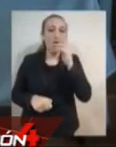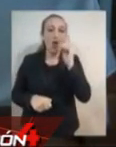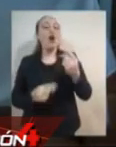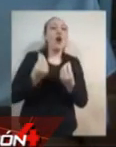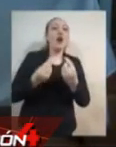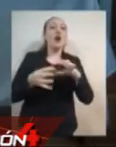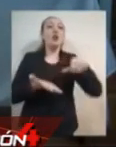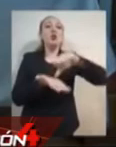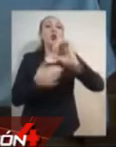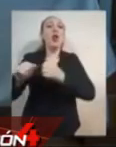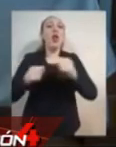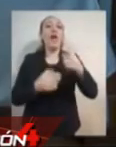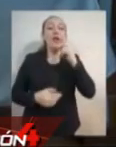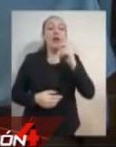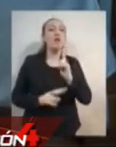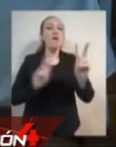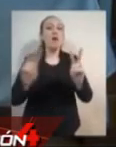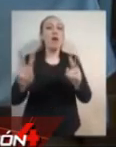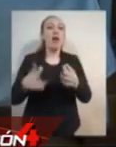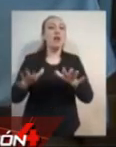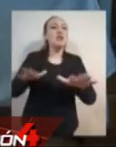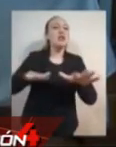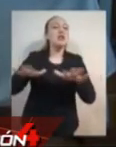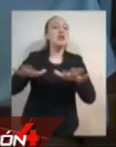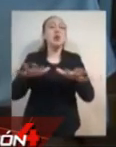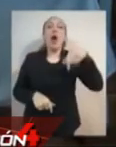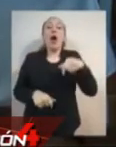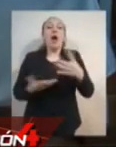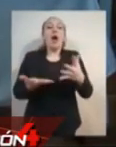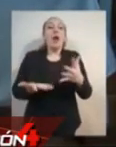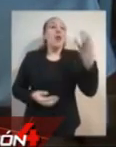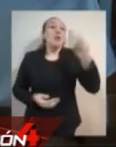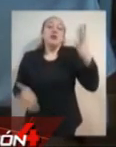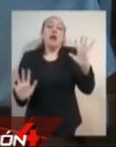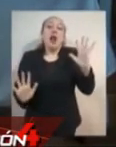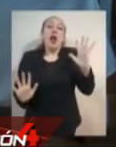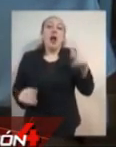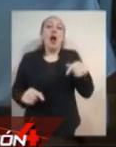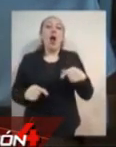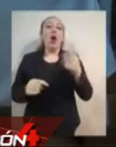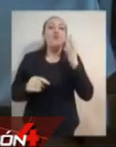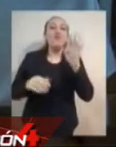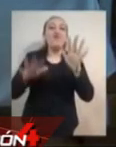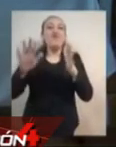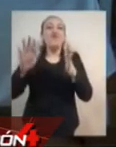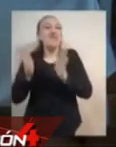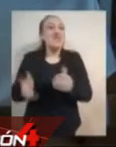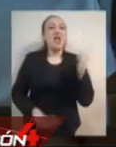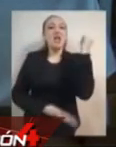ciudad, en virtud de la situación particular de crisis económica que se está